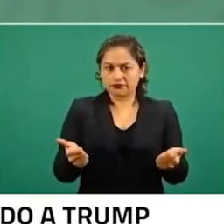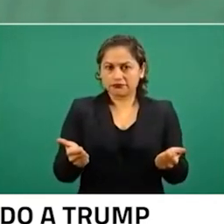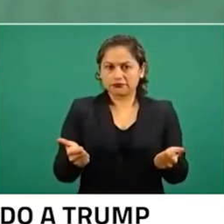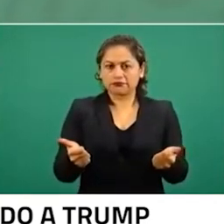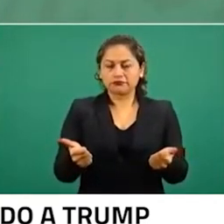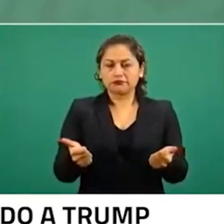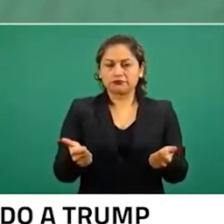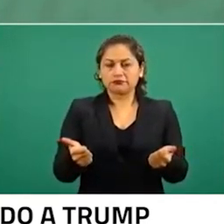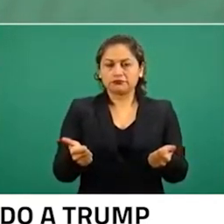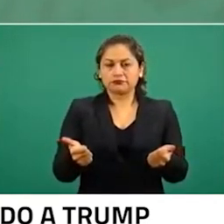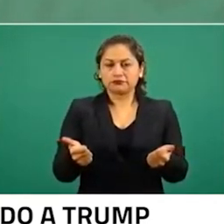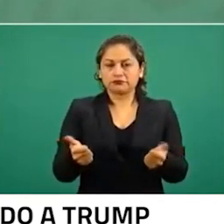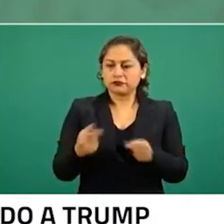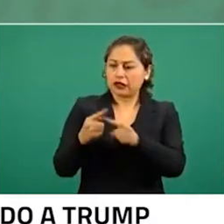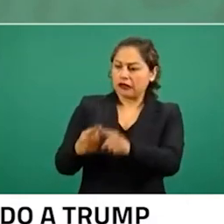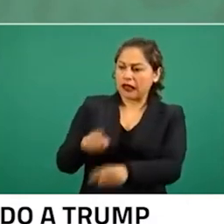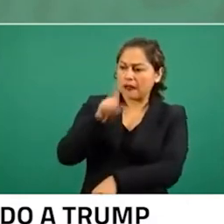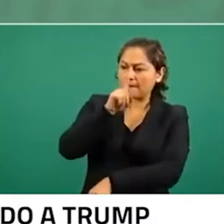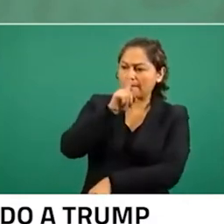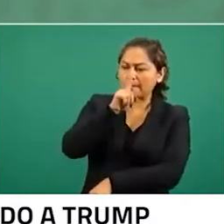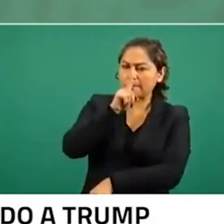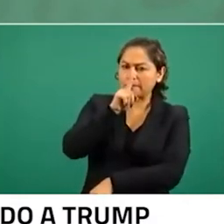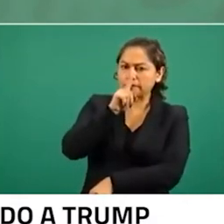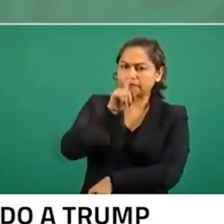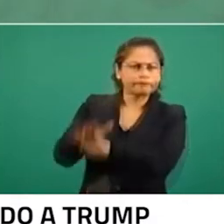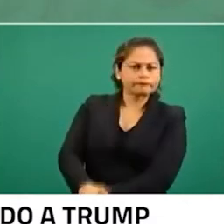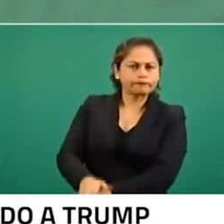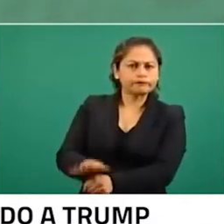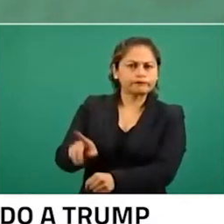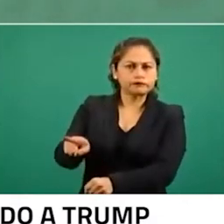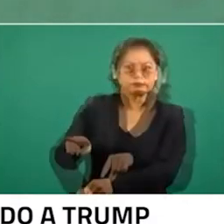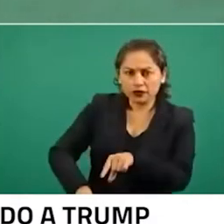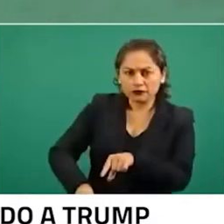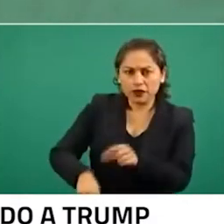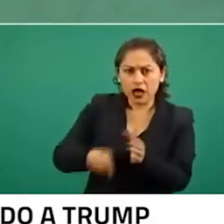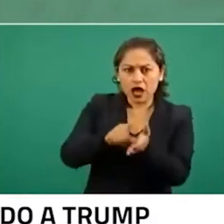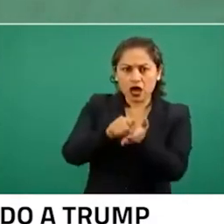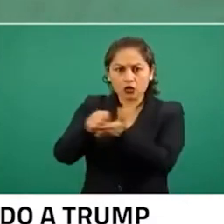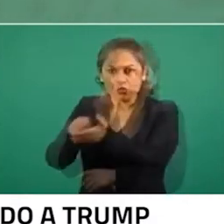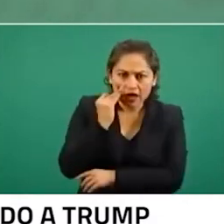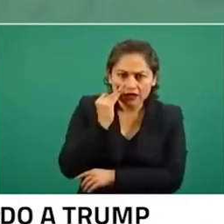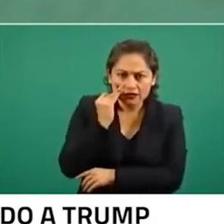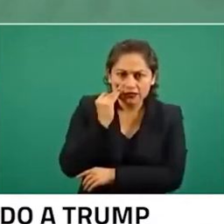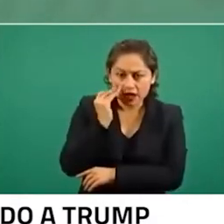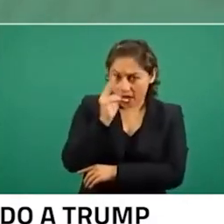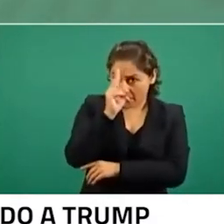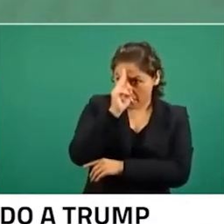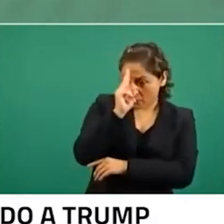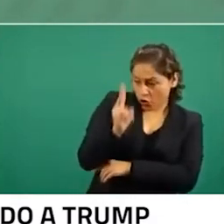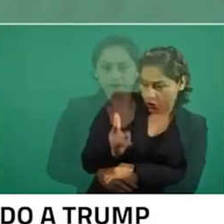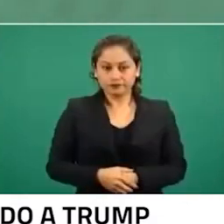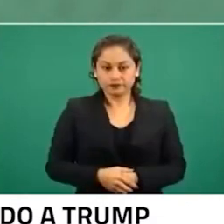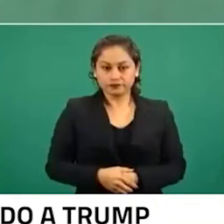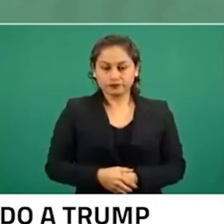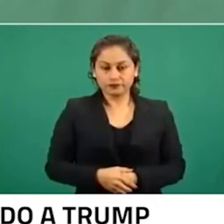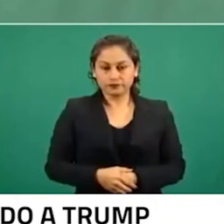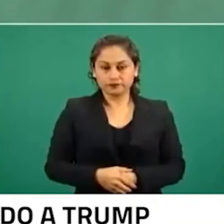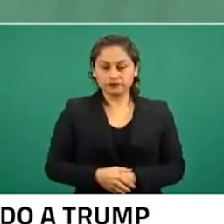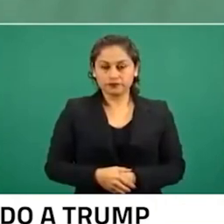censuren y le quiten el derecho de transmitir un mensaje en Twitter o en Facebook. No estoy de acuerdo con eso.